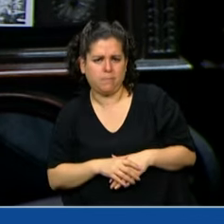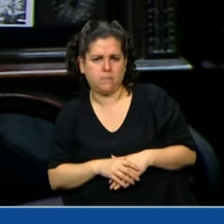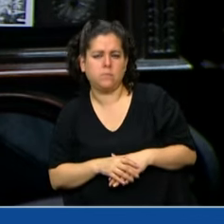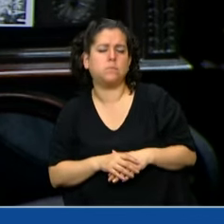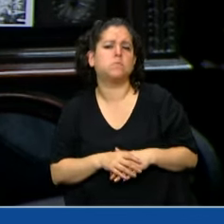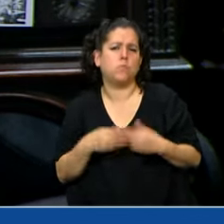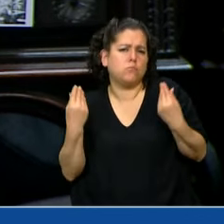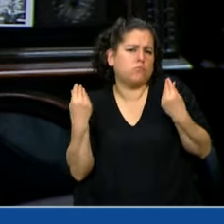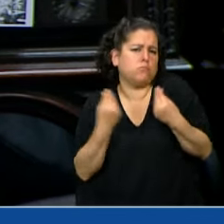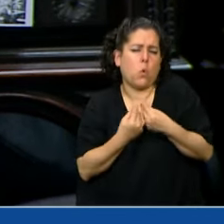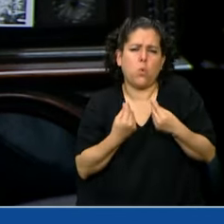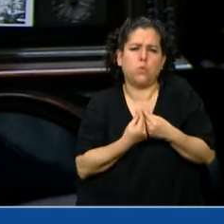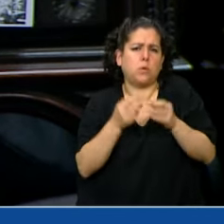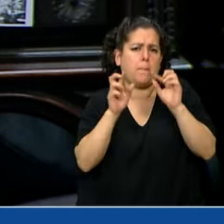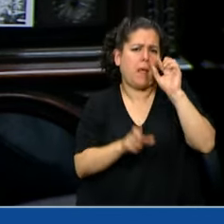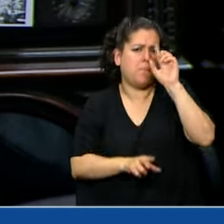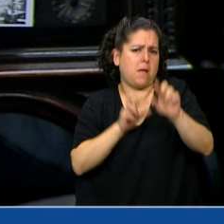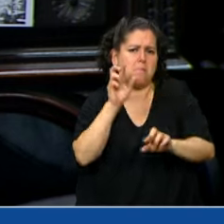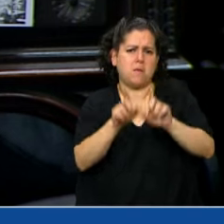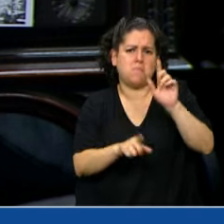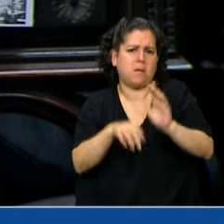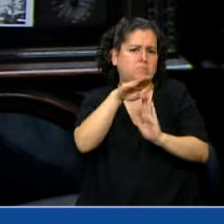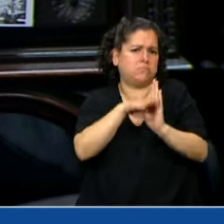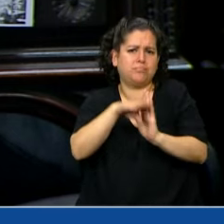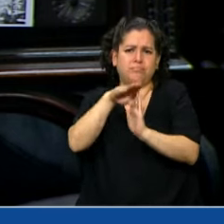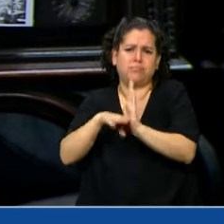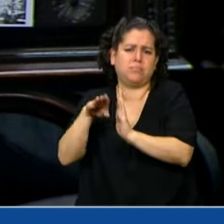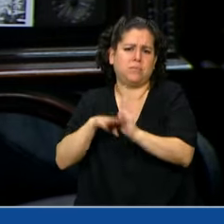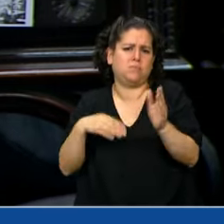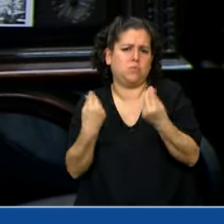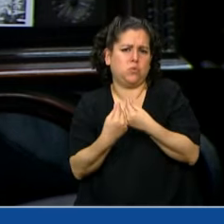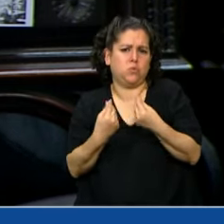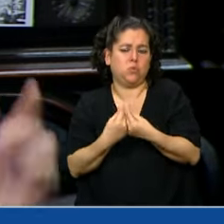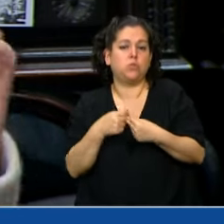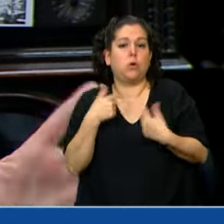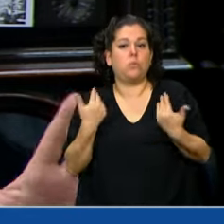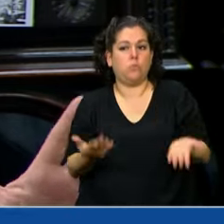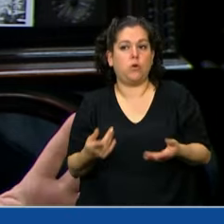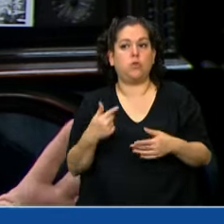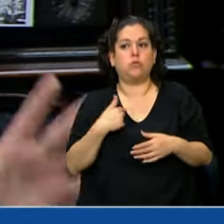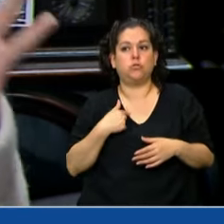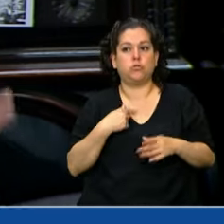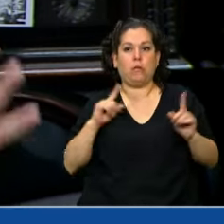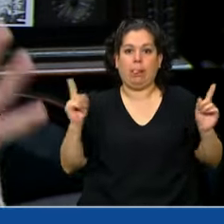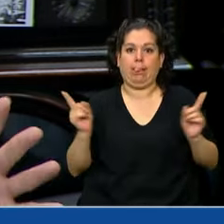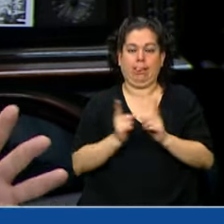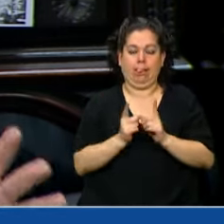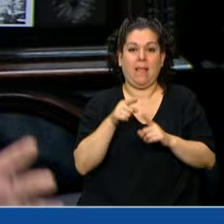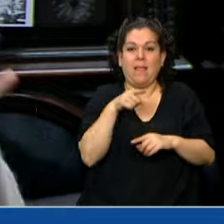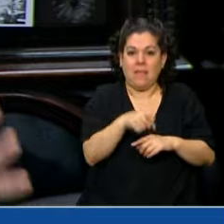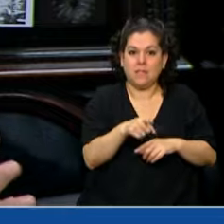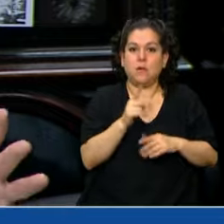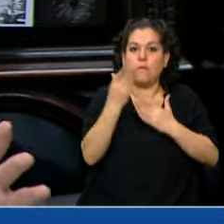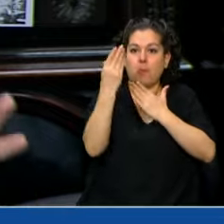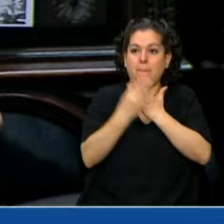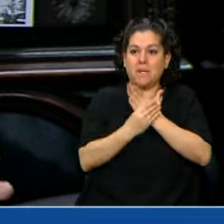fueron Muchísimas las políticas que se desarrollaron y en ese marco lo estoy sintetizando y en ese marco el